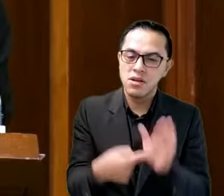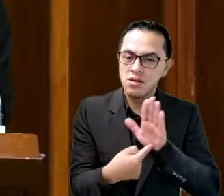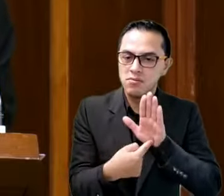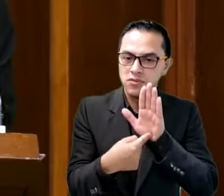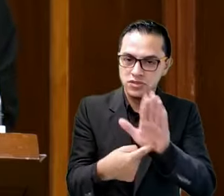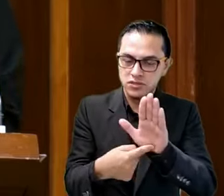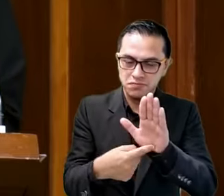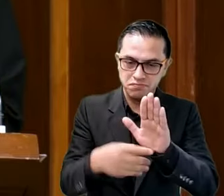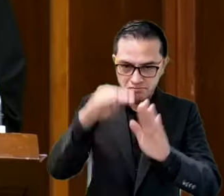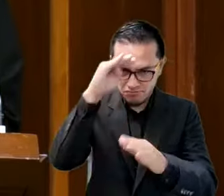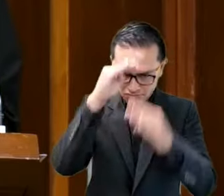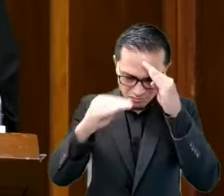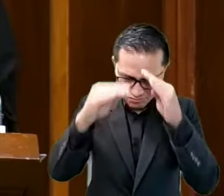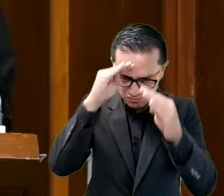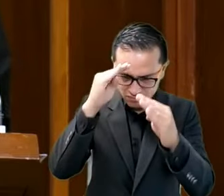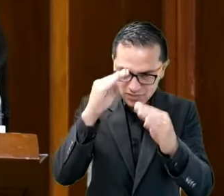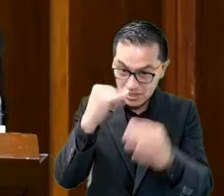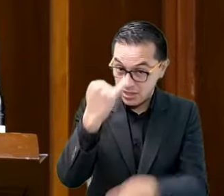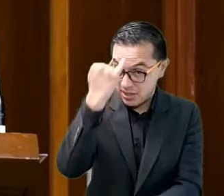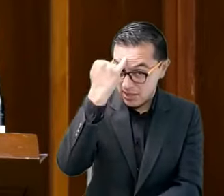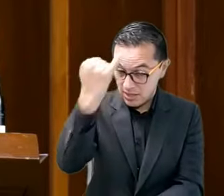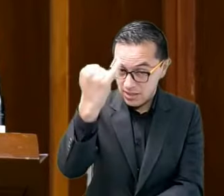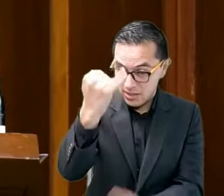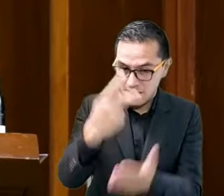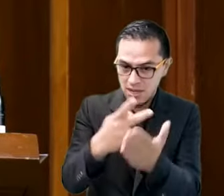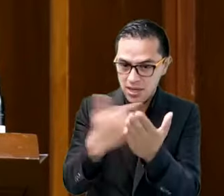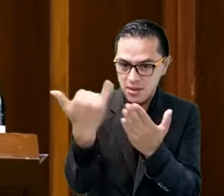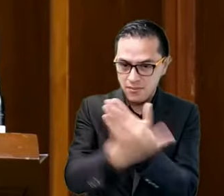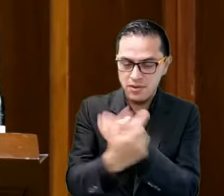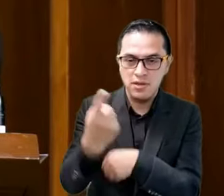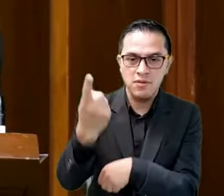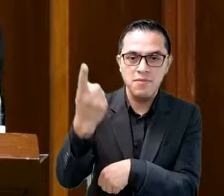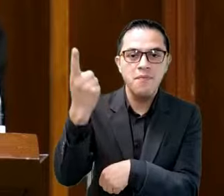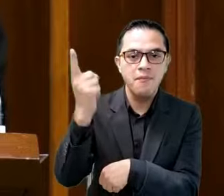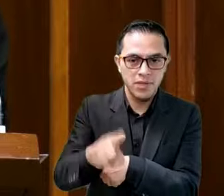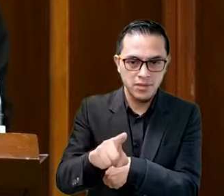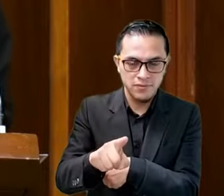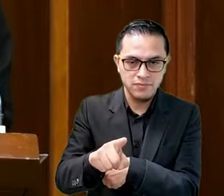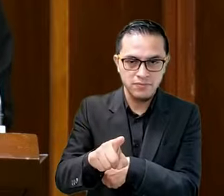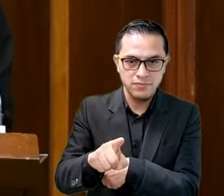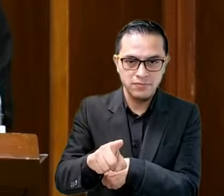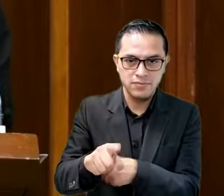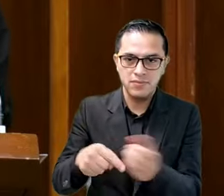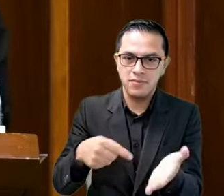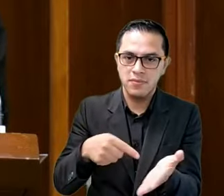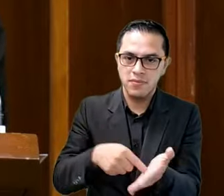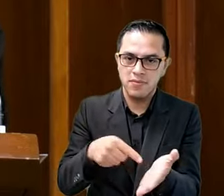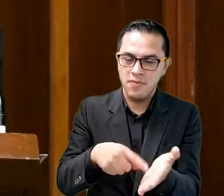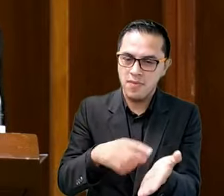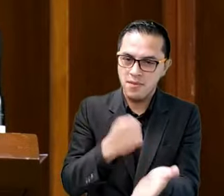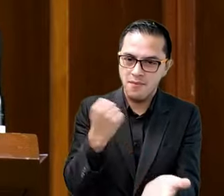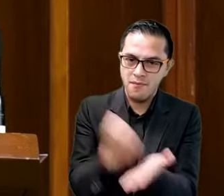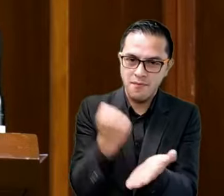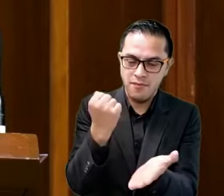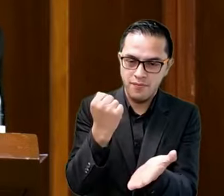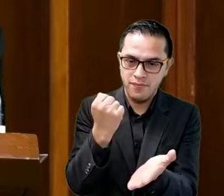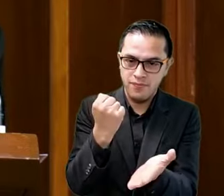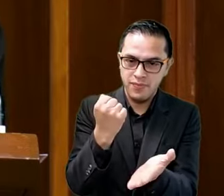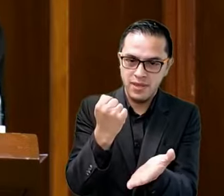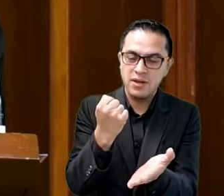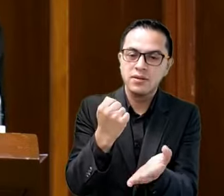legislatura la presente iniciativa con proyecto de decreto por el que se declara